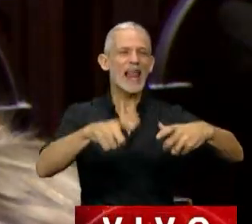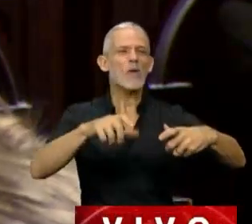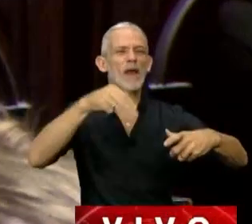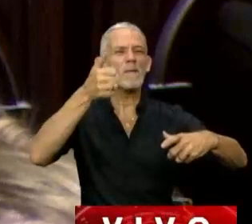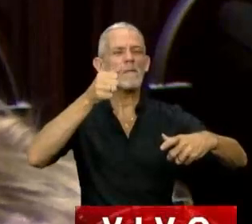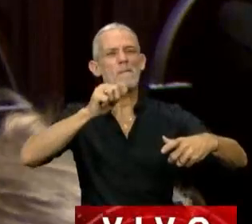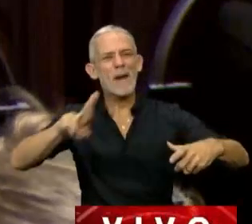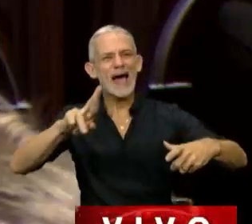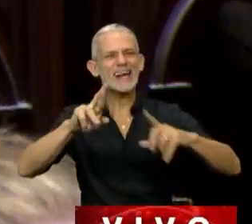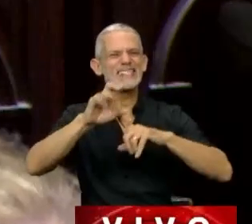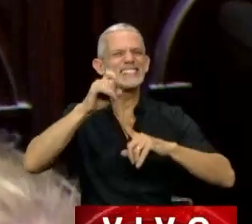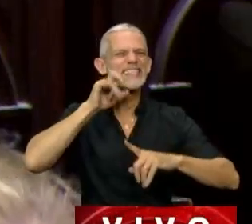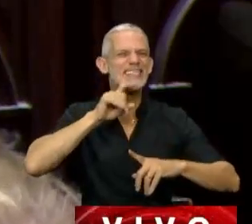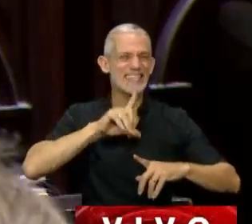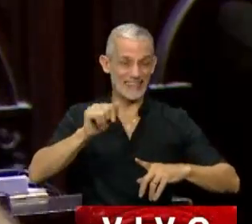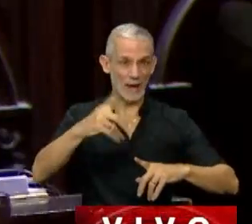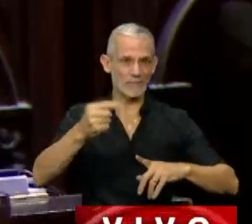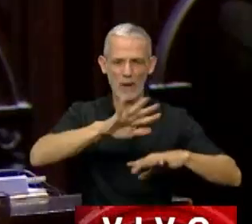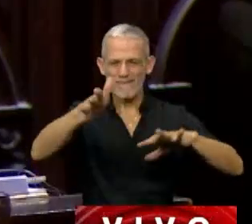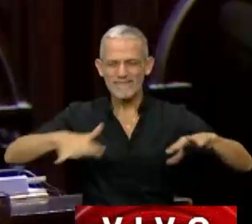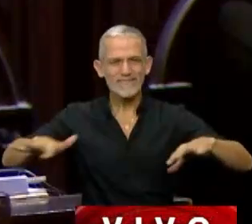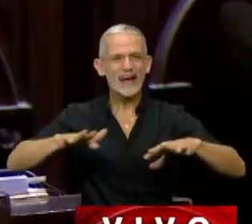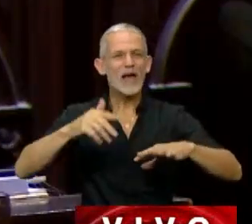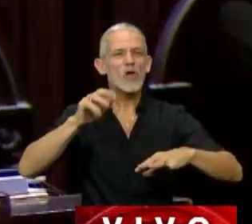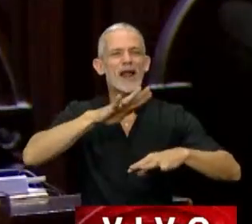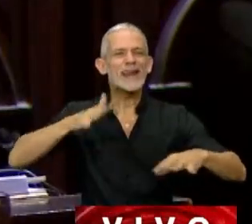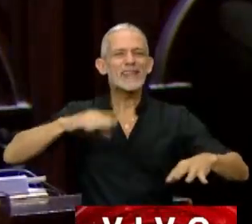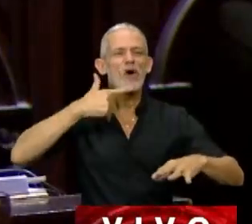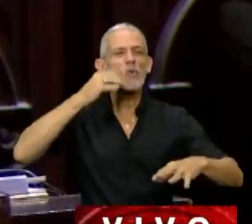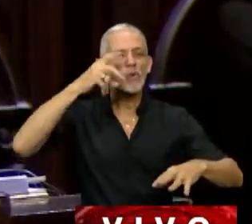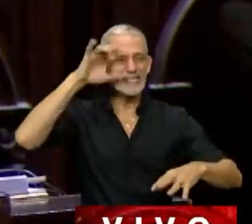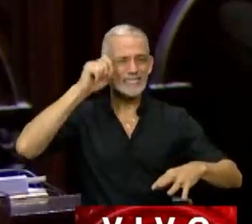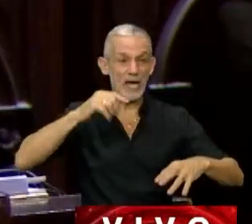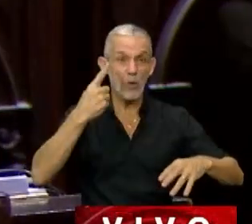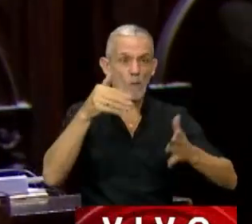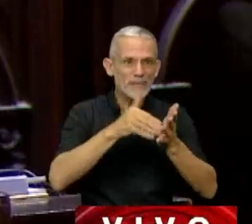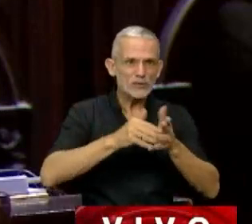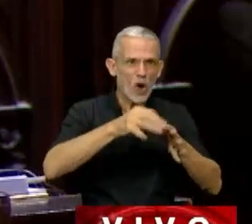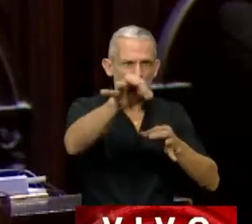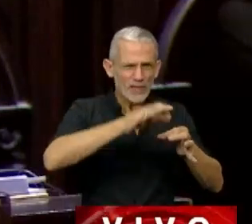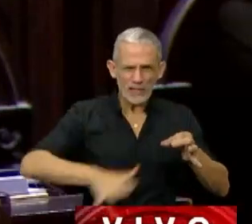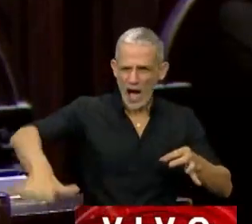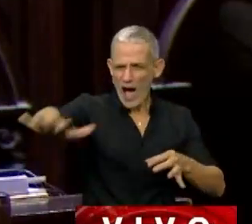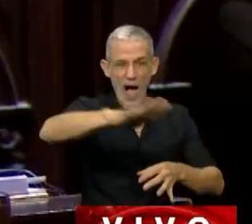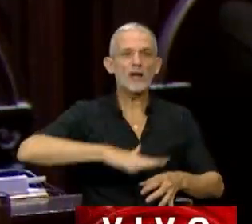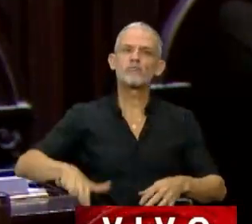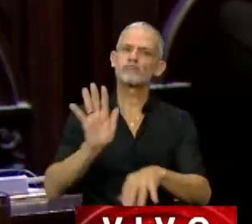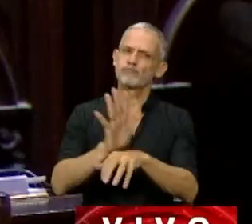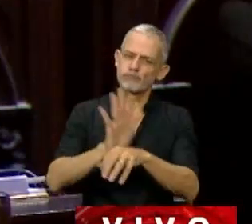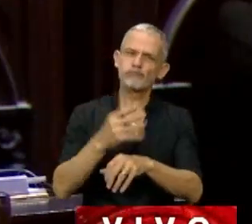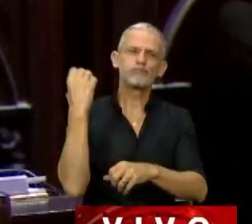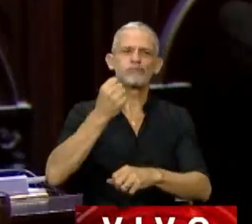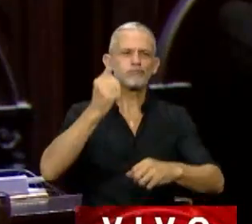Chiquita y de los bañados del Río Dulce. Una enorme humedal de casi 1 millón de hectáreas que está considerado un sitio